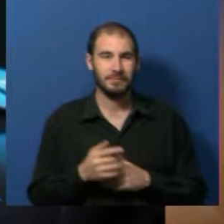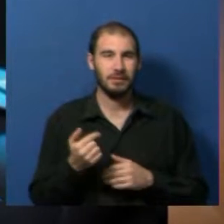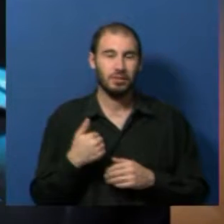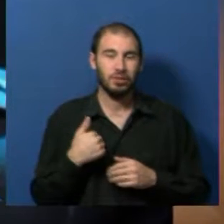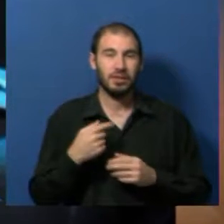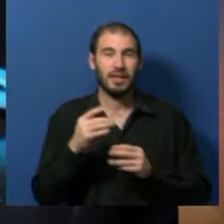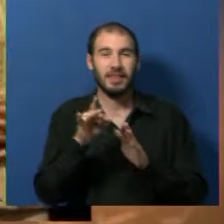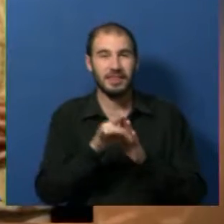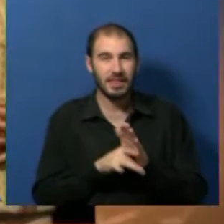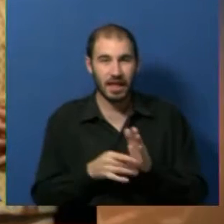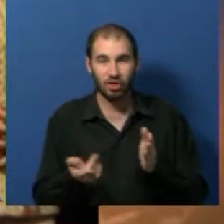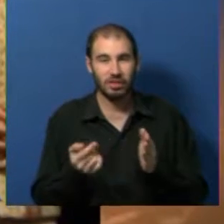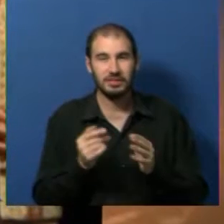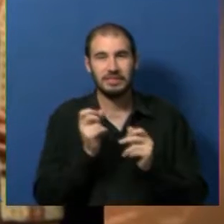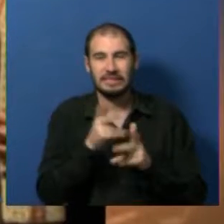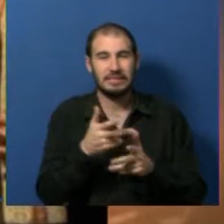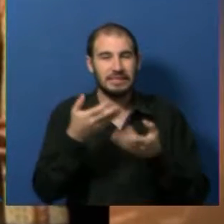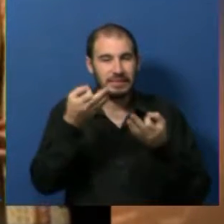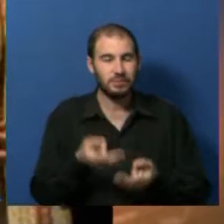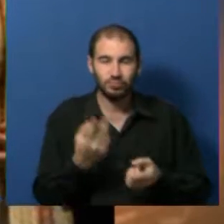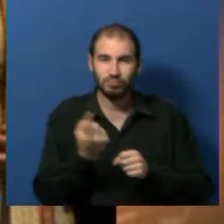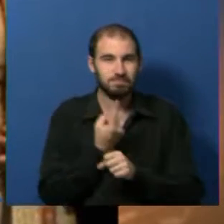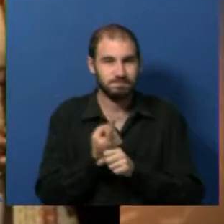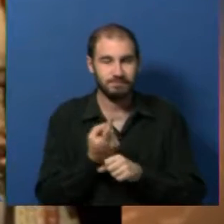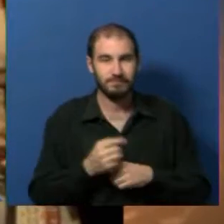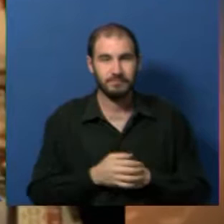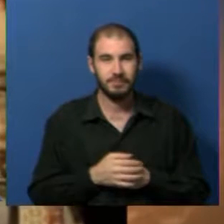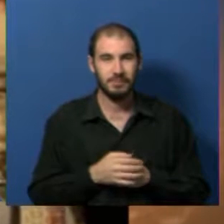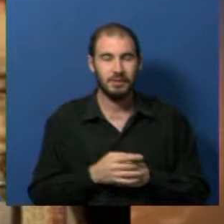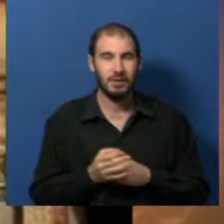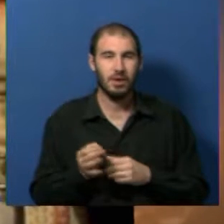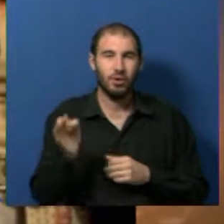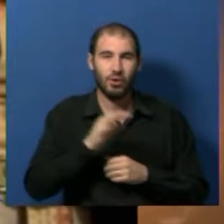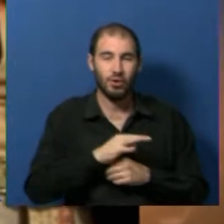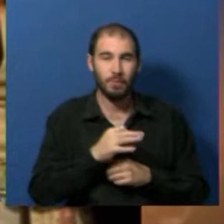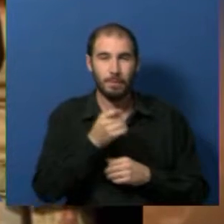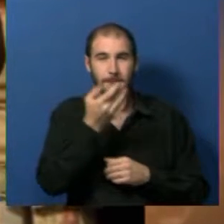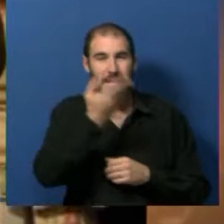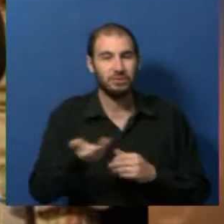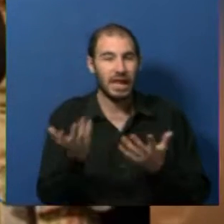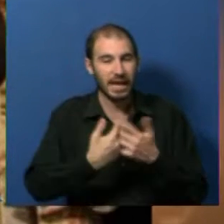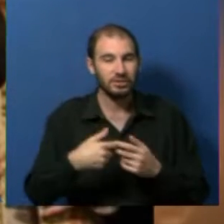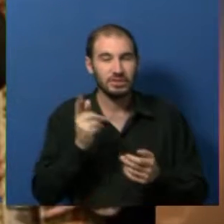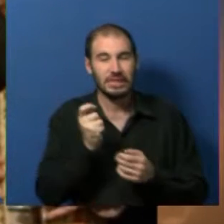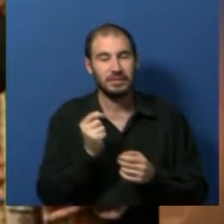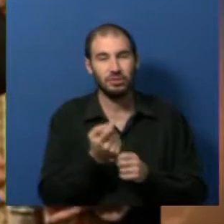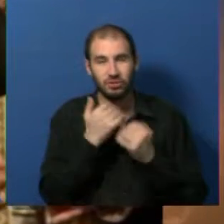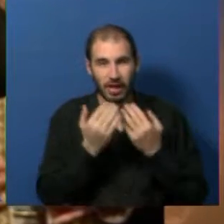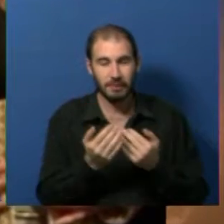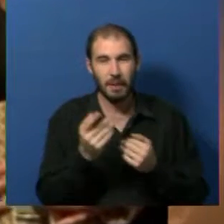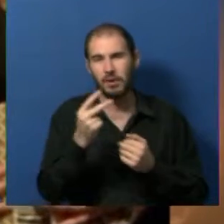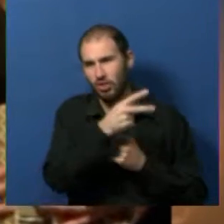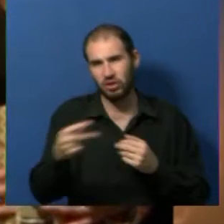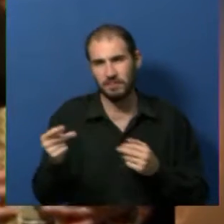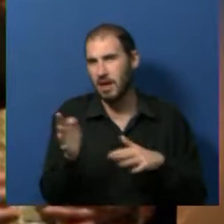No, todavía no estamos en condiciones de dar una aseveración respecto de ello, ni tampoco de quiénes estarían involucrados. Más o menos en 2 semanas